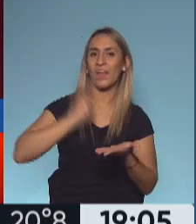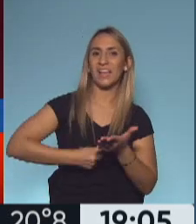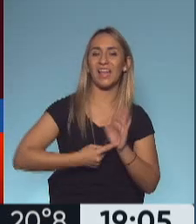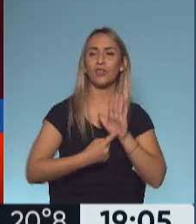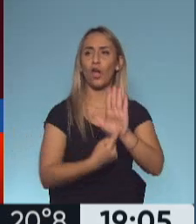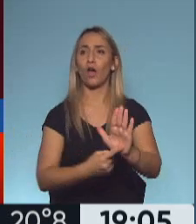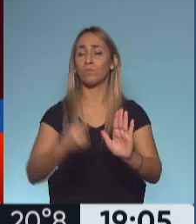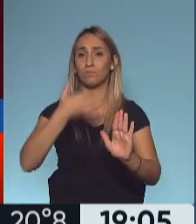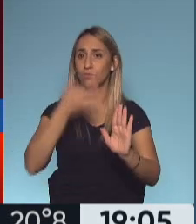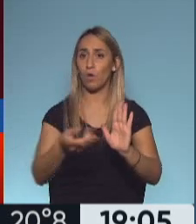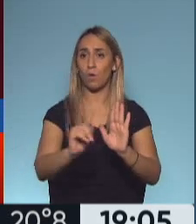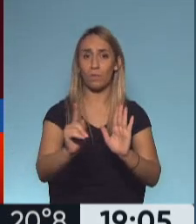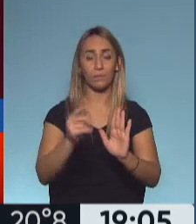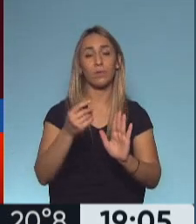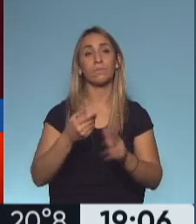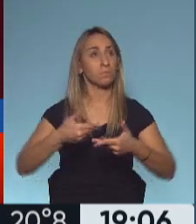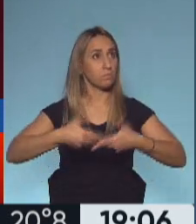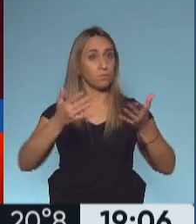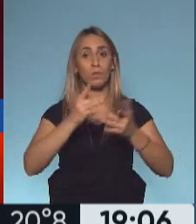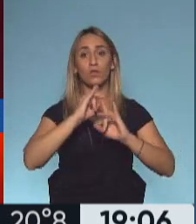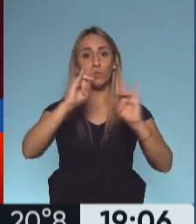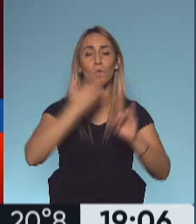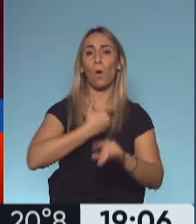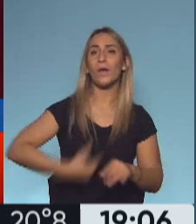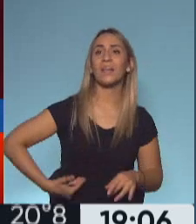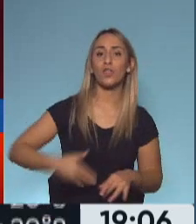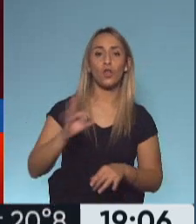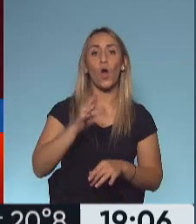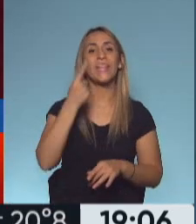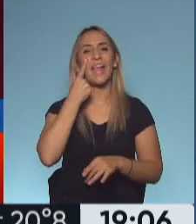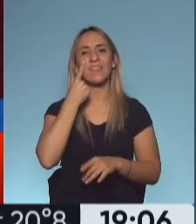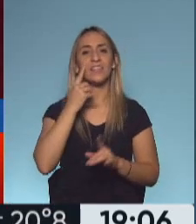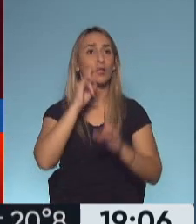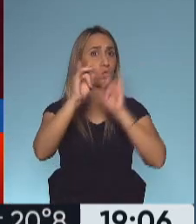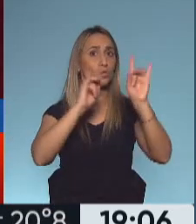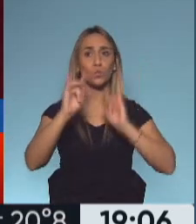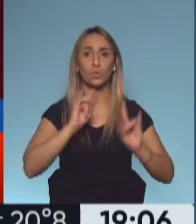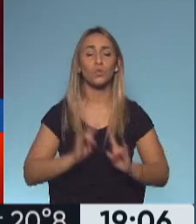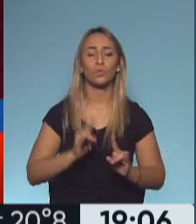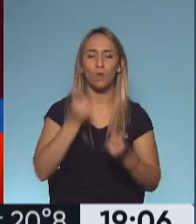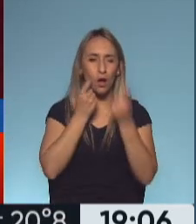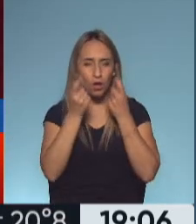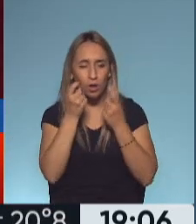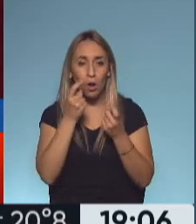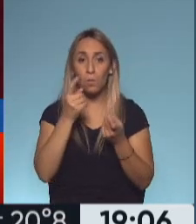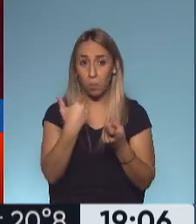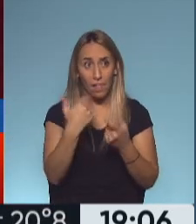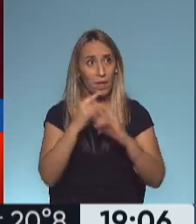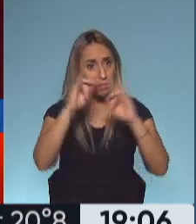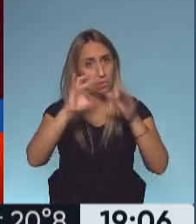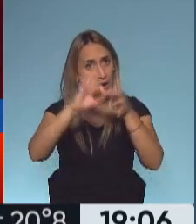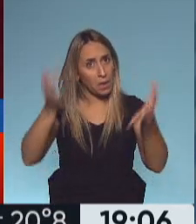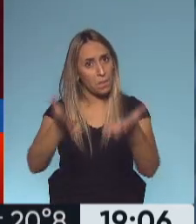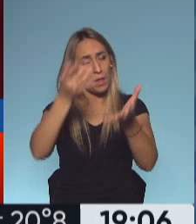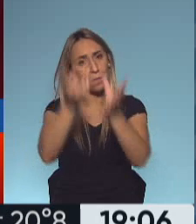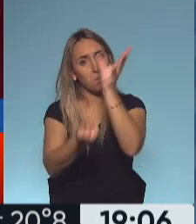había facultado a los gobernadores, a los intendentes, para controlar e incluso aplicar medidas más restrictivas y no lo han hecho.